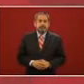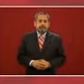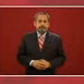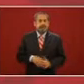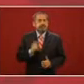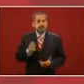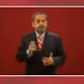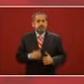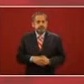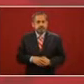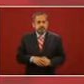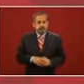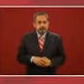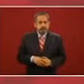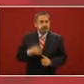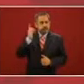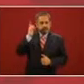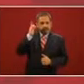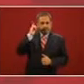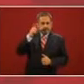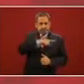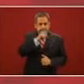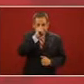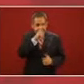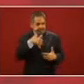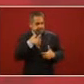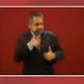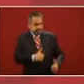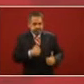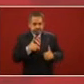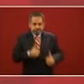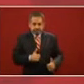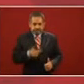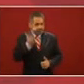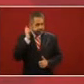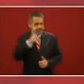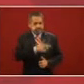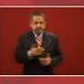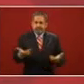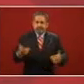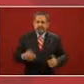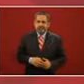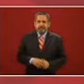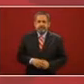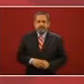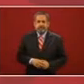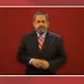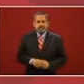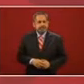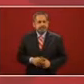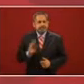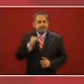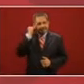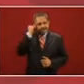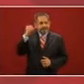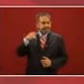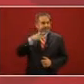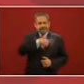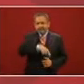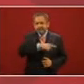Ojalá y vayan entendiéndolo. Además, imagínense cuántos